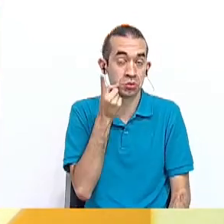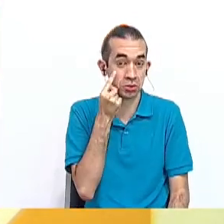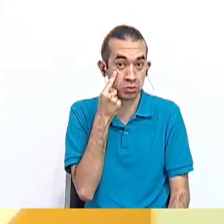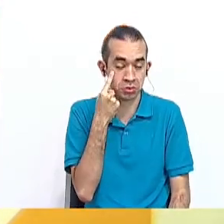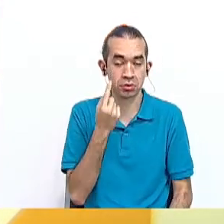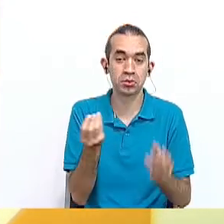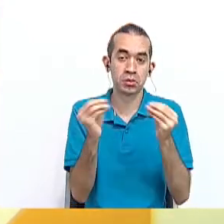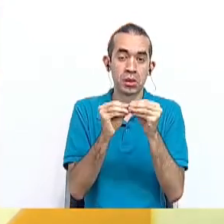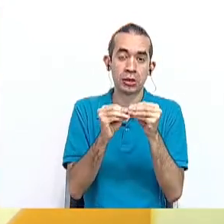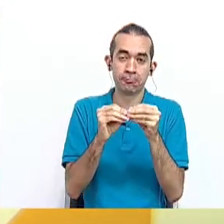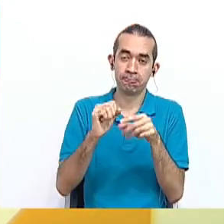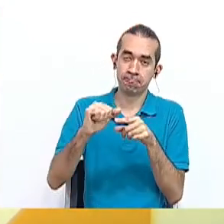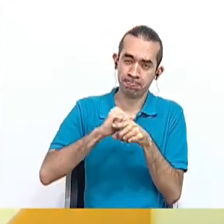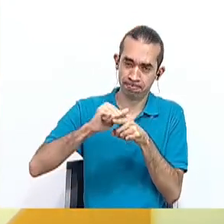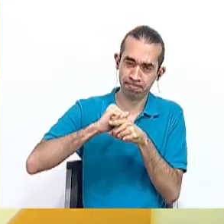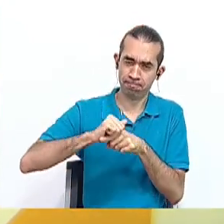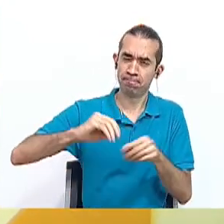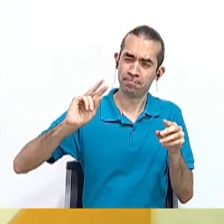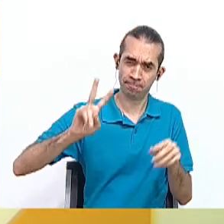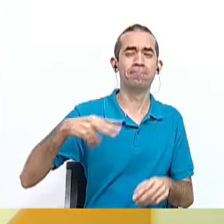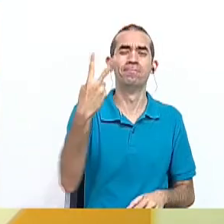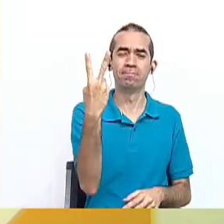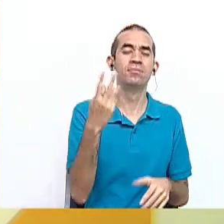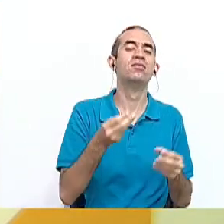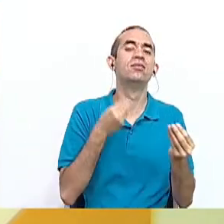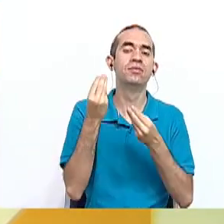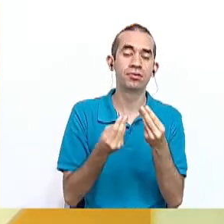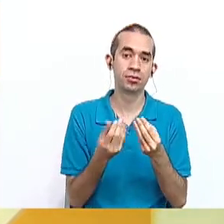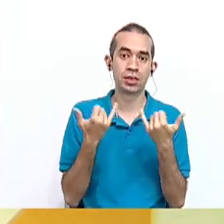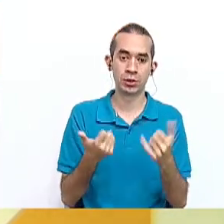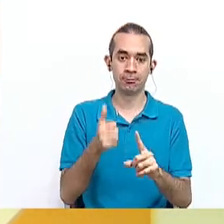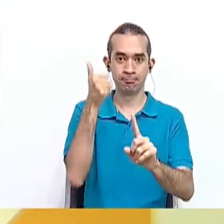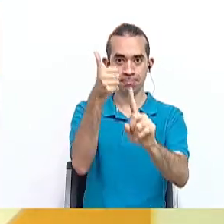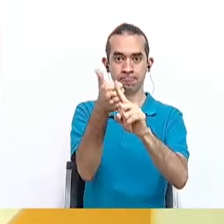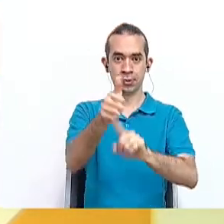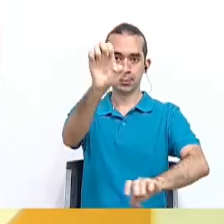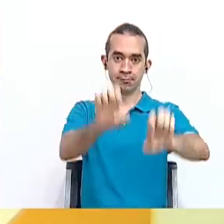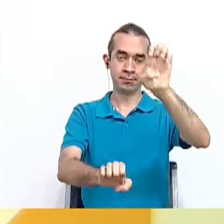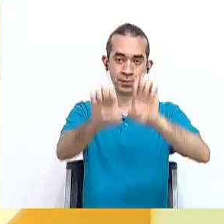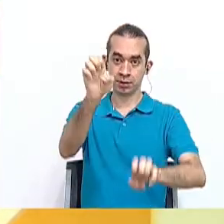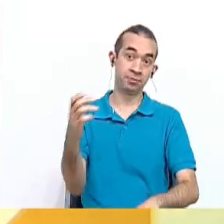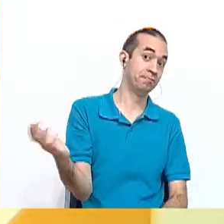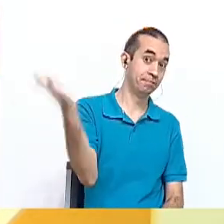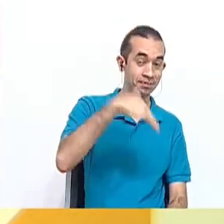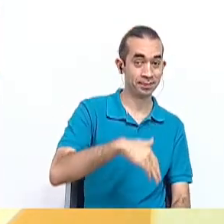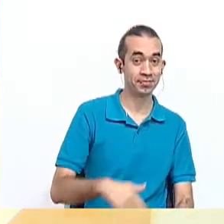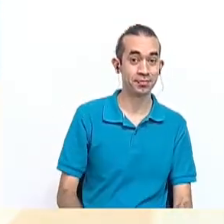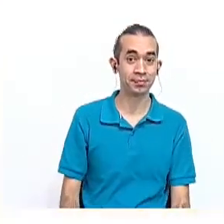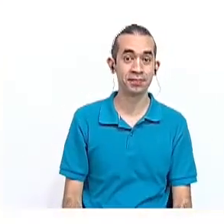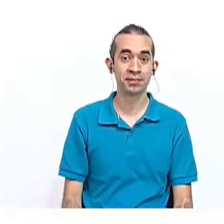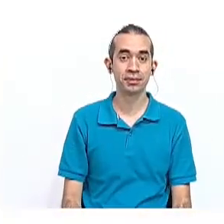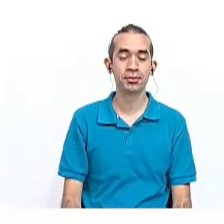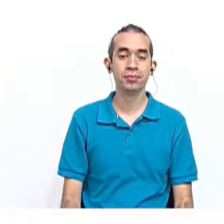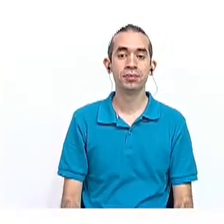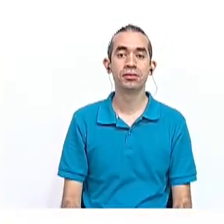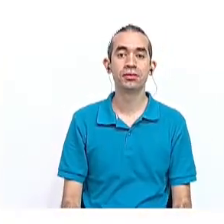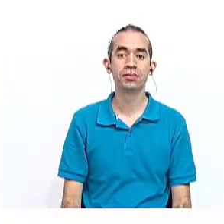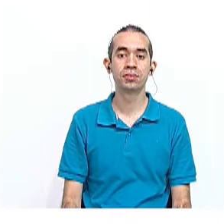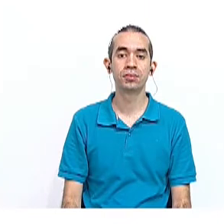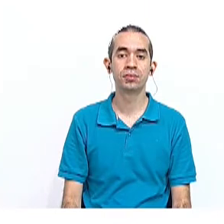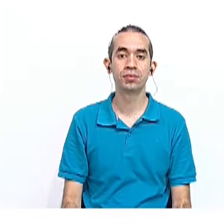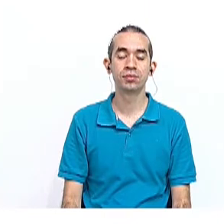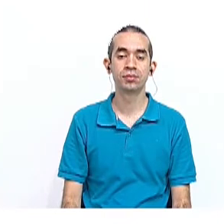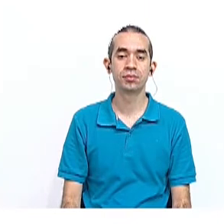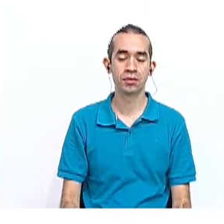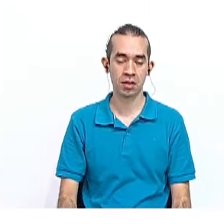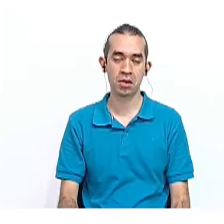aún más reforzar estos conocimientos vamos a la autoevaluación? Acompáñenme. El día de hoy haremos